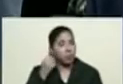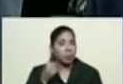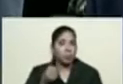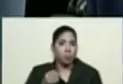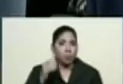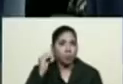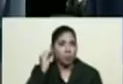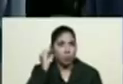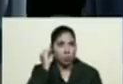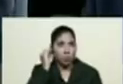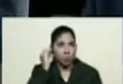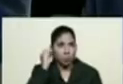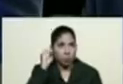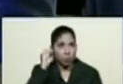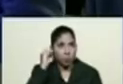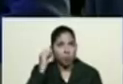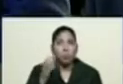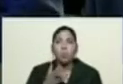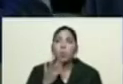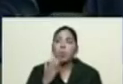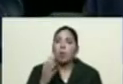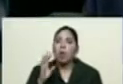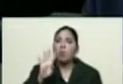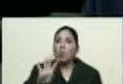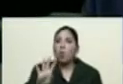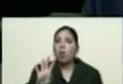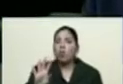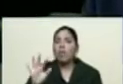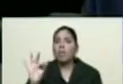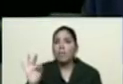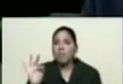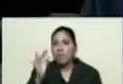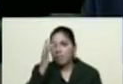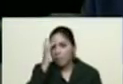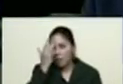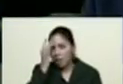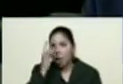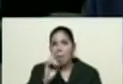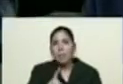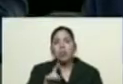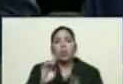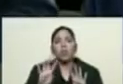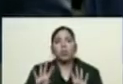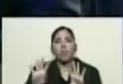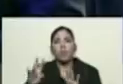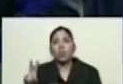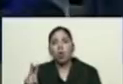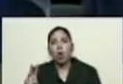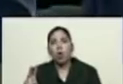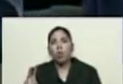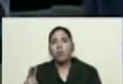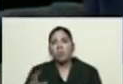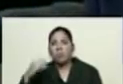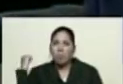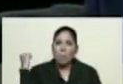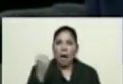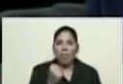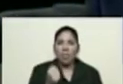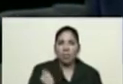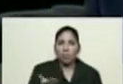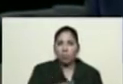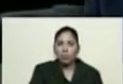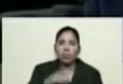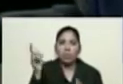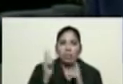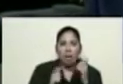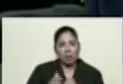lo hubiesen asesinado el 4 de febrero de 1992? ¿Qué hubiese pasado si antes de la rebelión que se organizaba